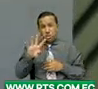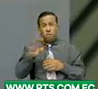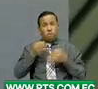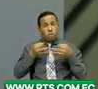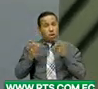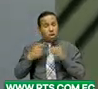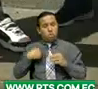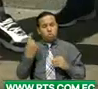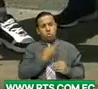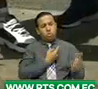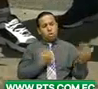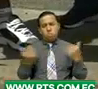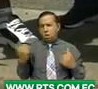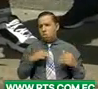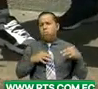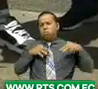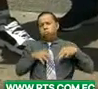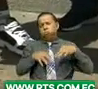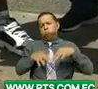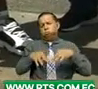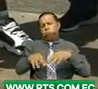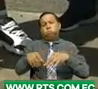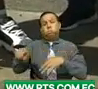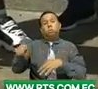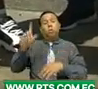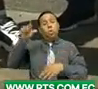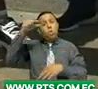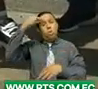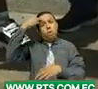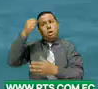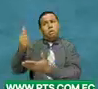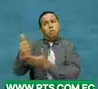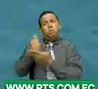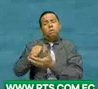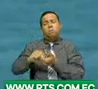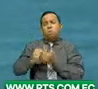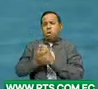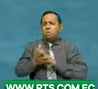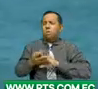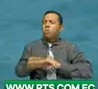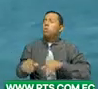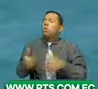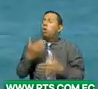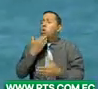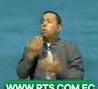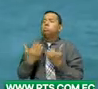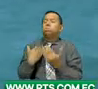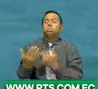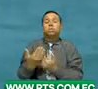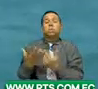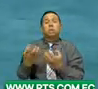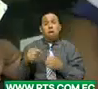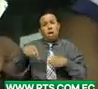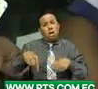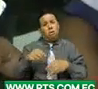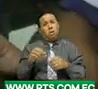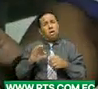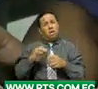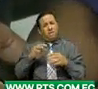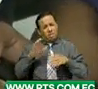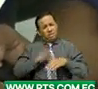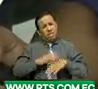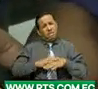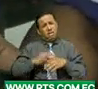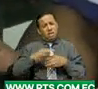para que el gobierno les dé una respuesta a estos problemas que se agudizan en medio de la pandemia de kobe 19 que aunque